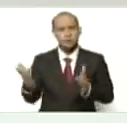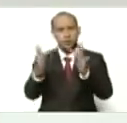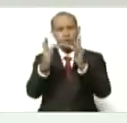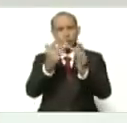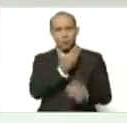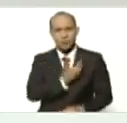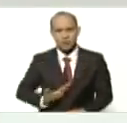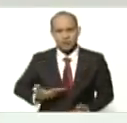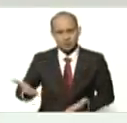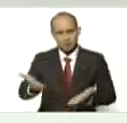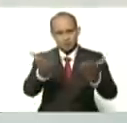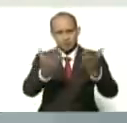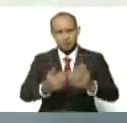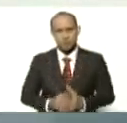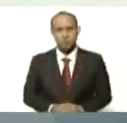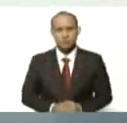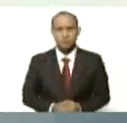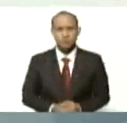presidente